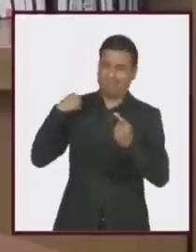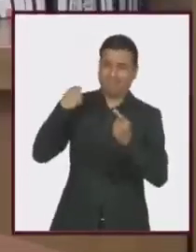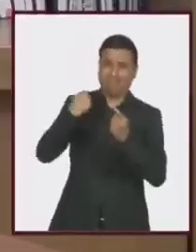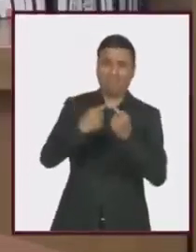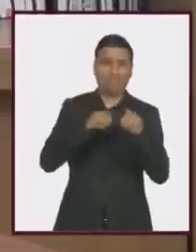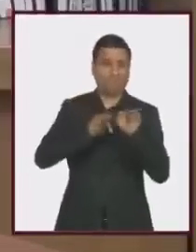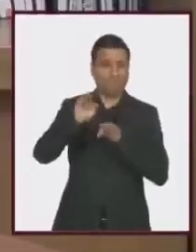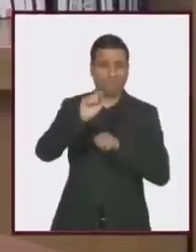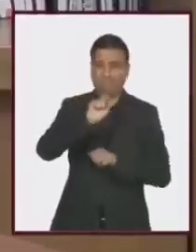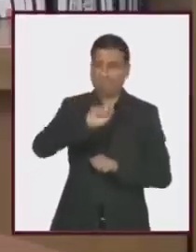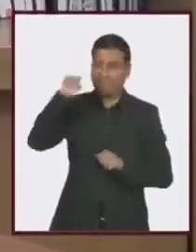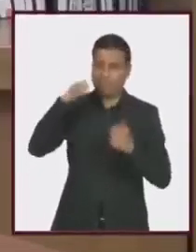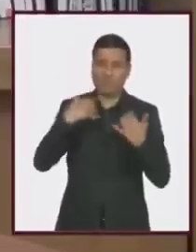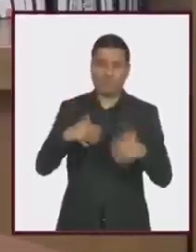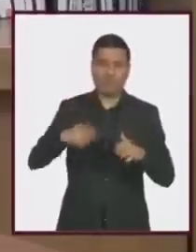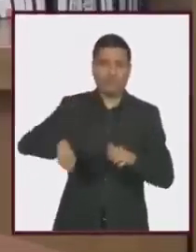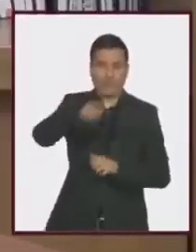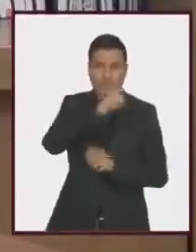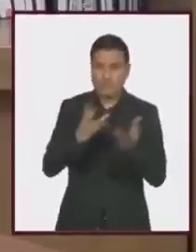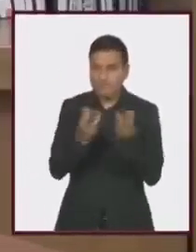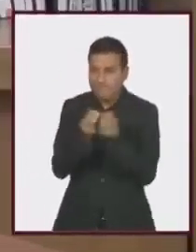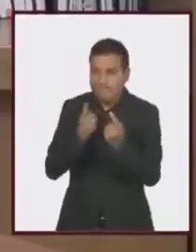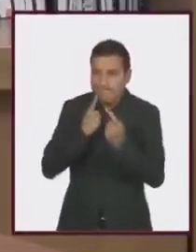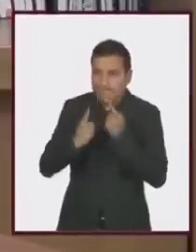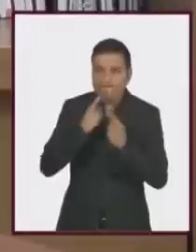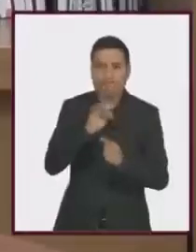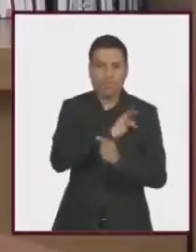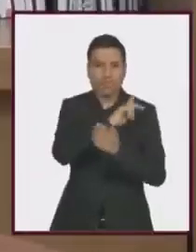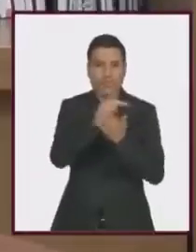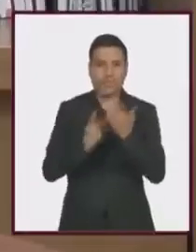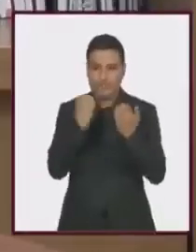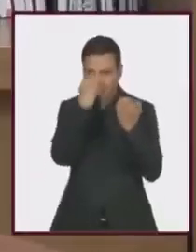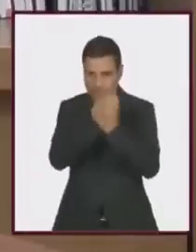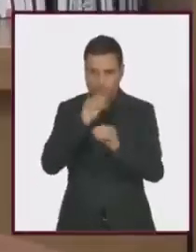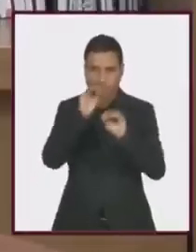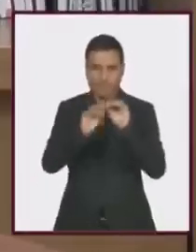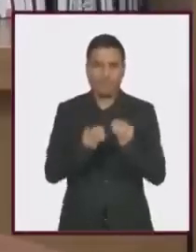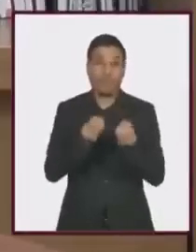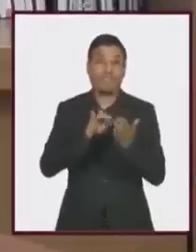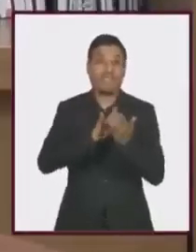que en colectivo logren construir sus programas analíticos.